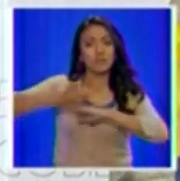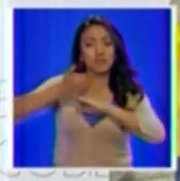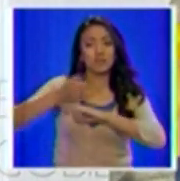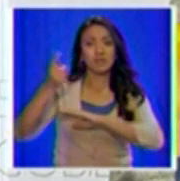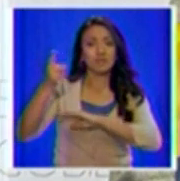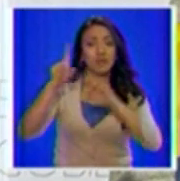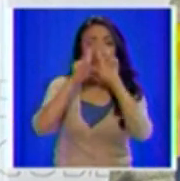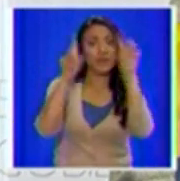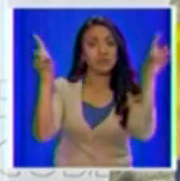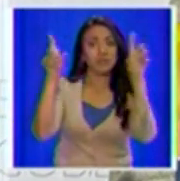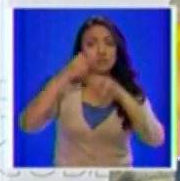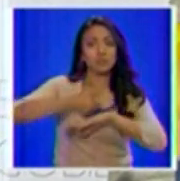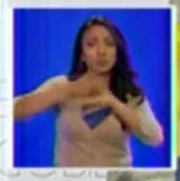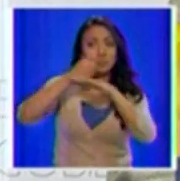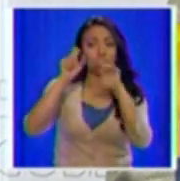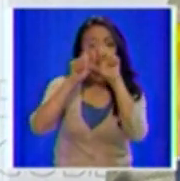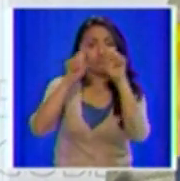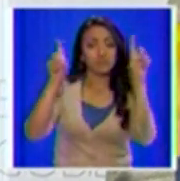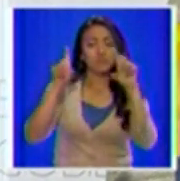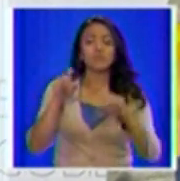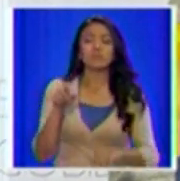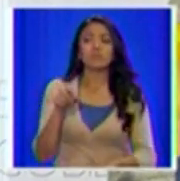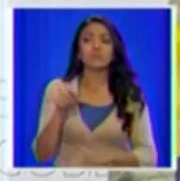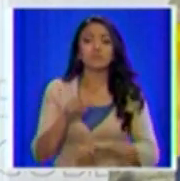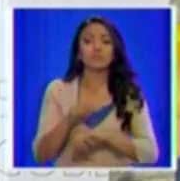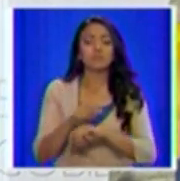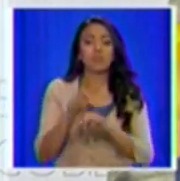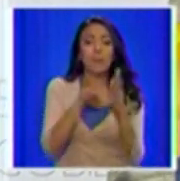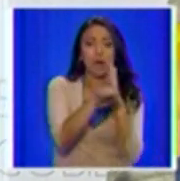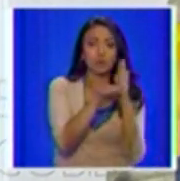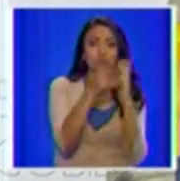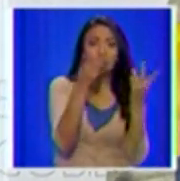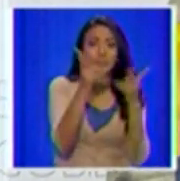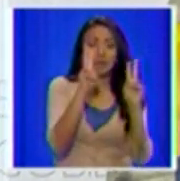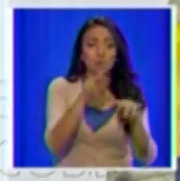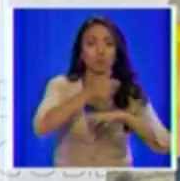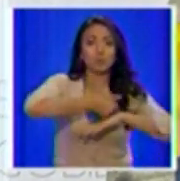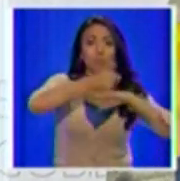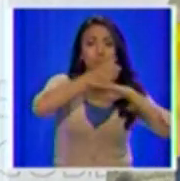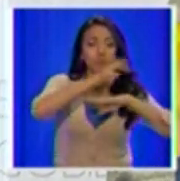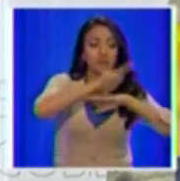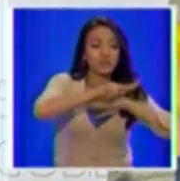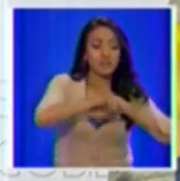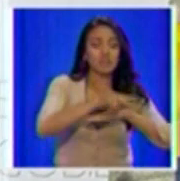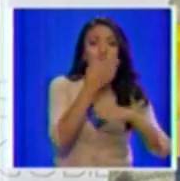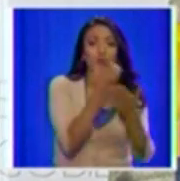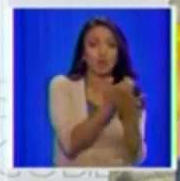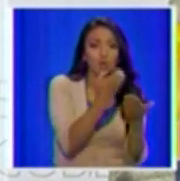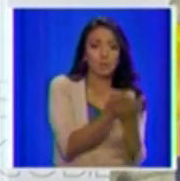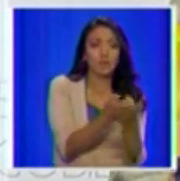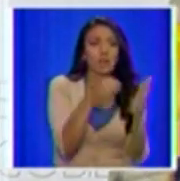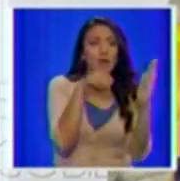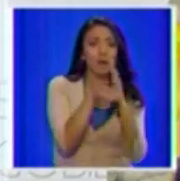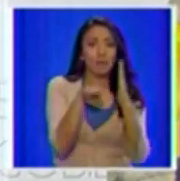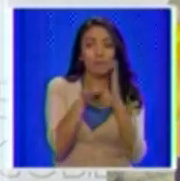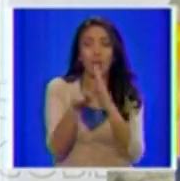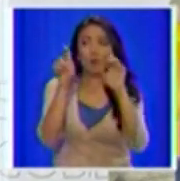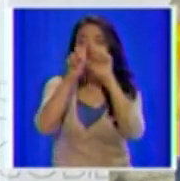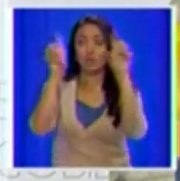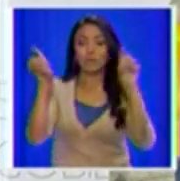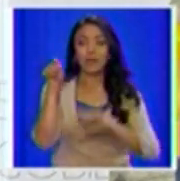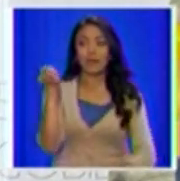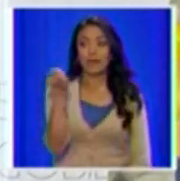compañías, la superintendencia de bancos, la superintendencia de economía popular y solidaria, se manejan